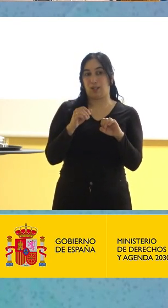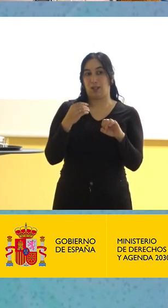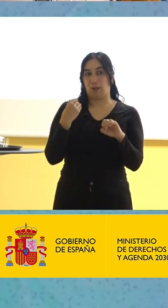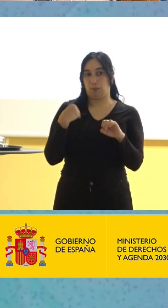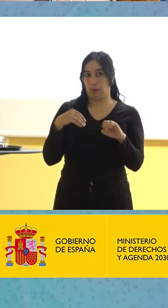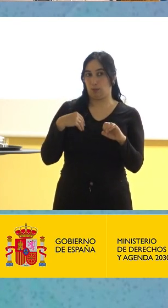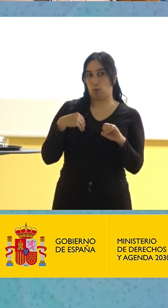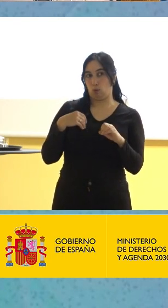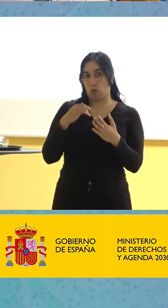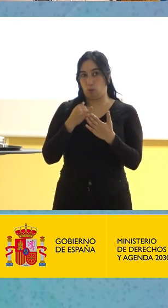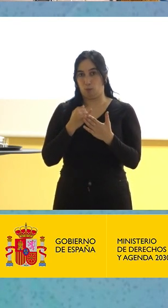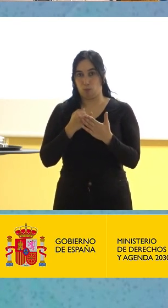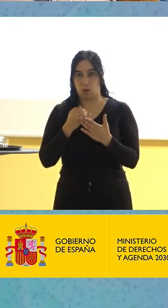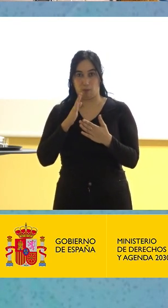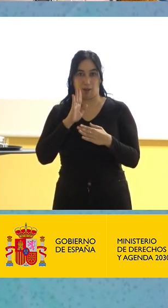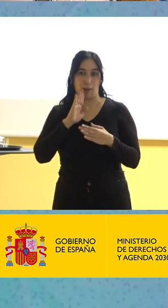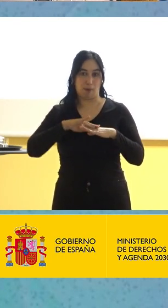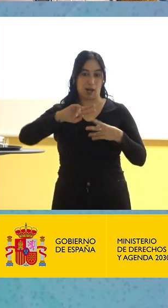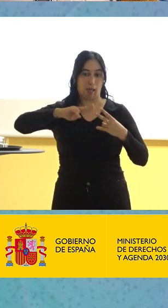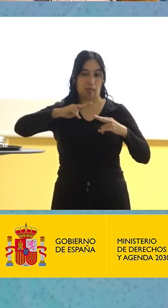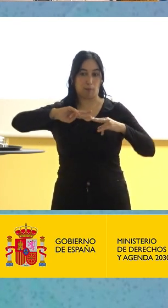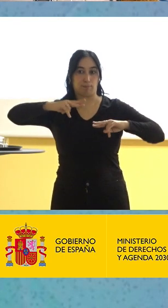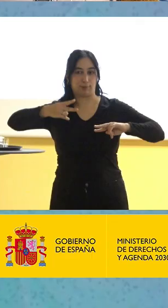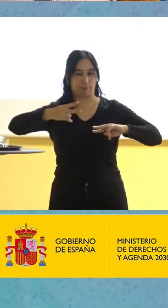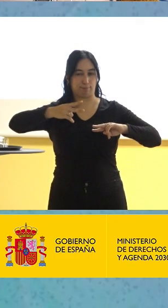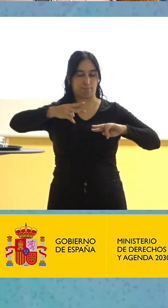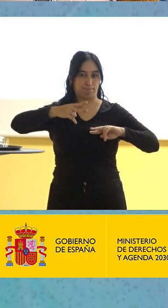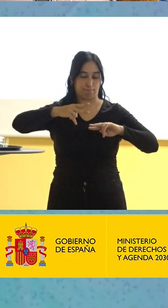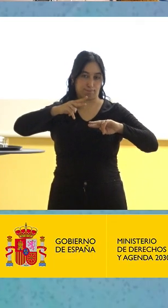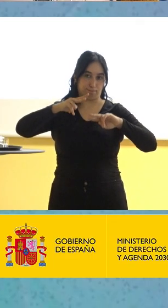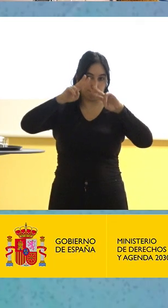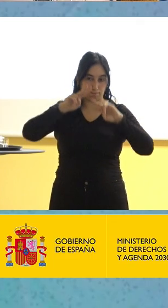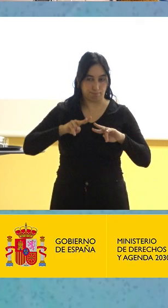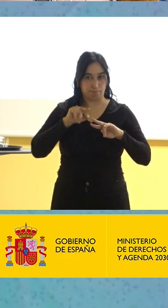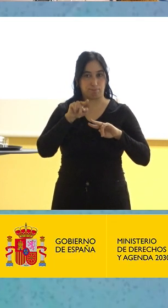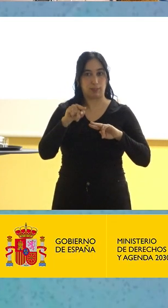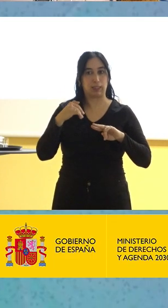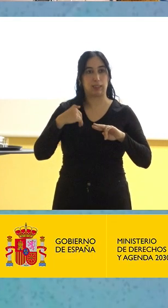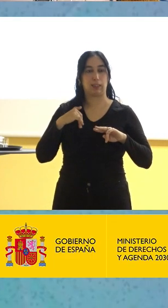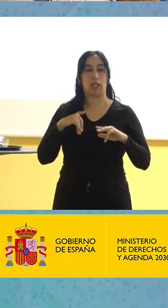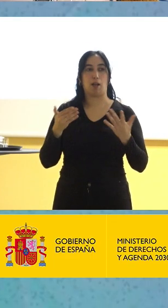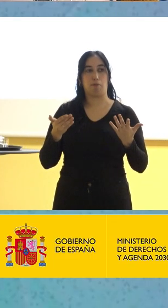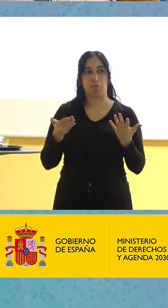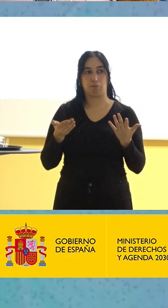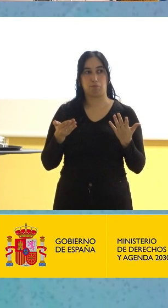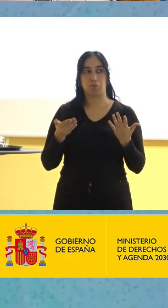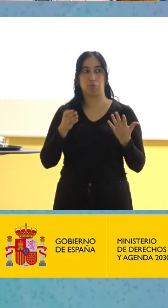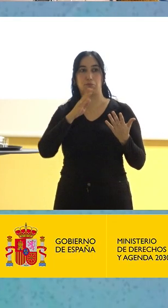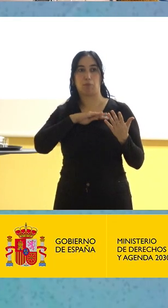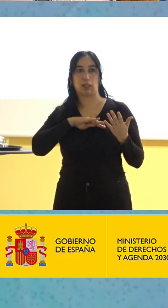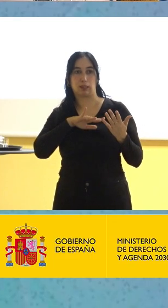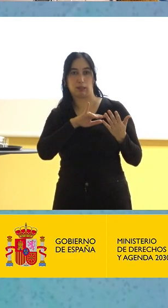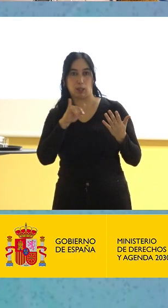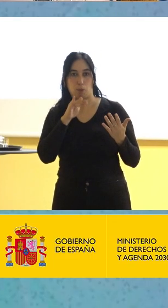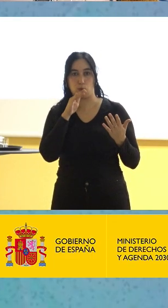prenatal de anomalías cromosómicas está ampliamente ya implementado, porque está